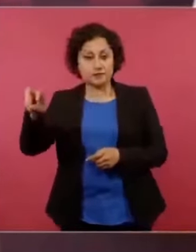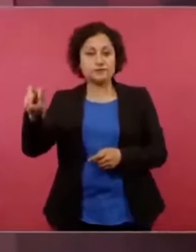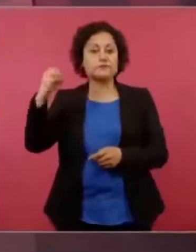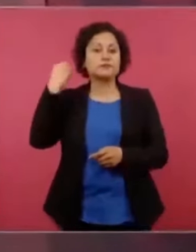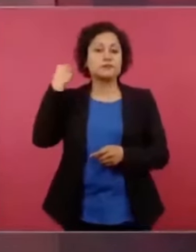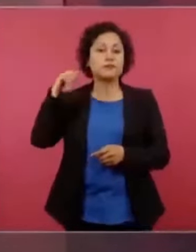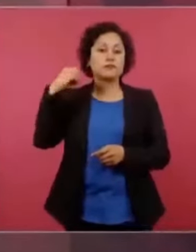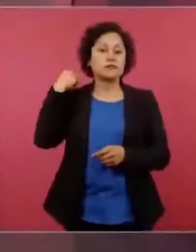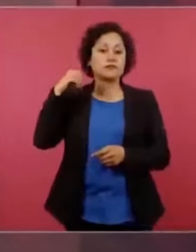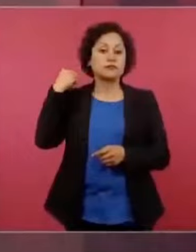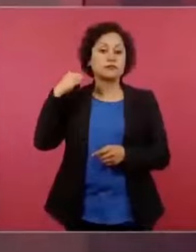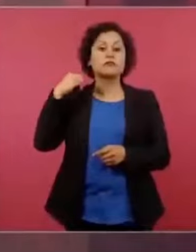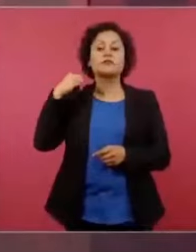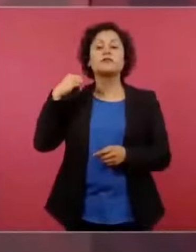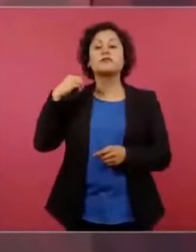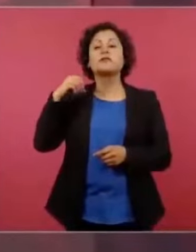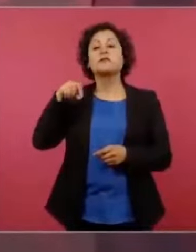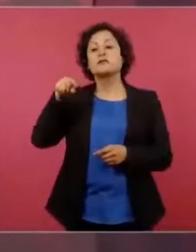y Guerrero.